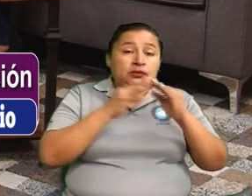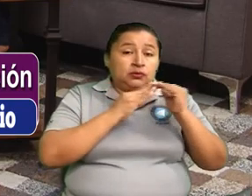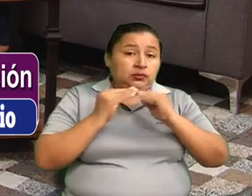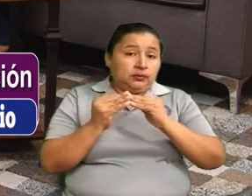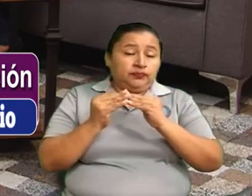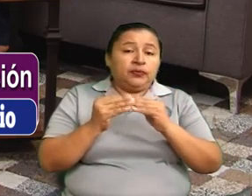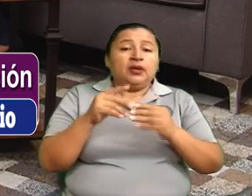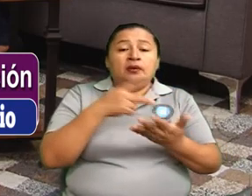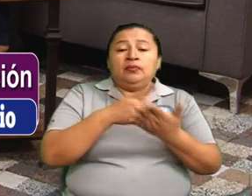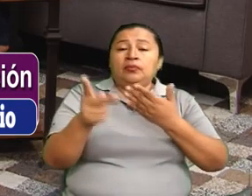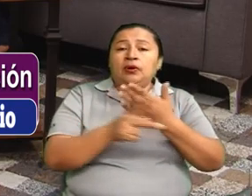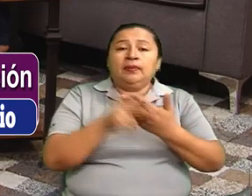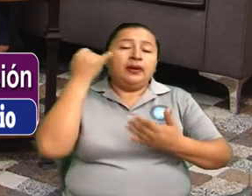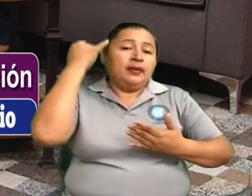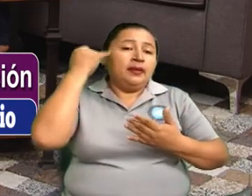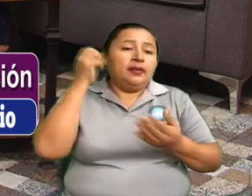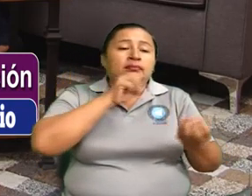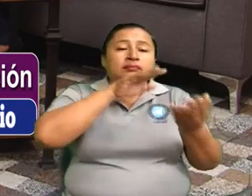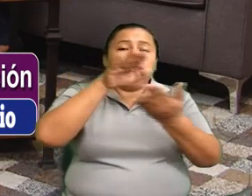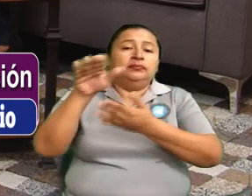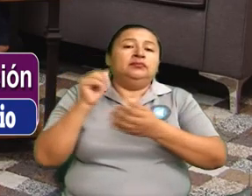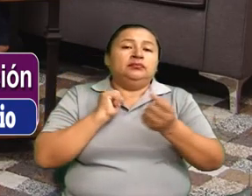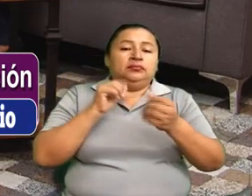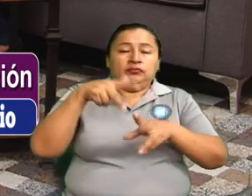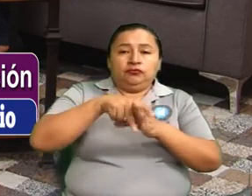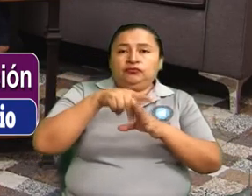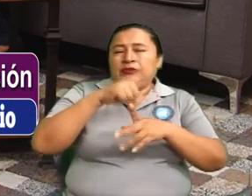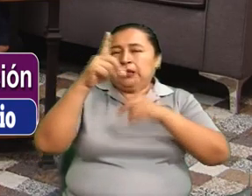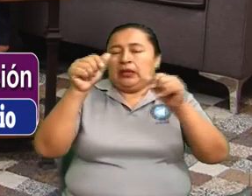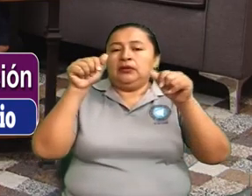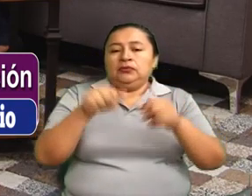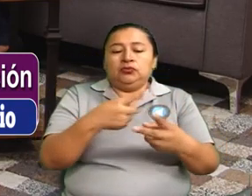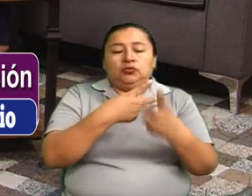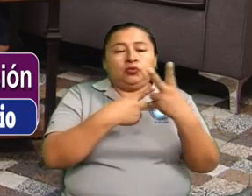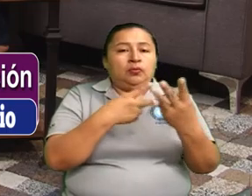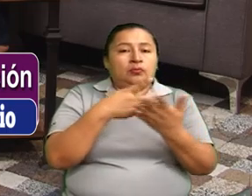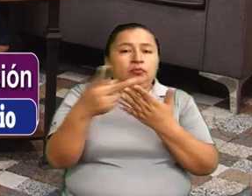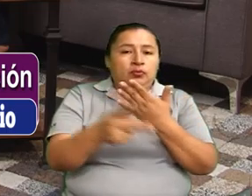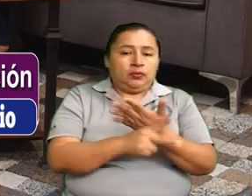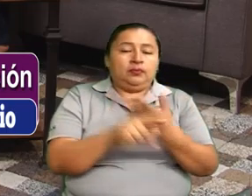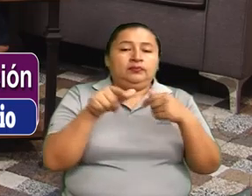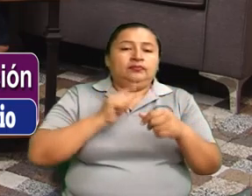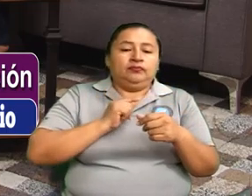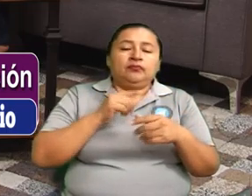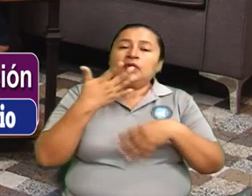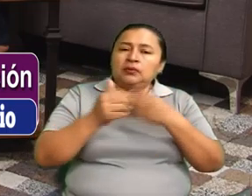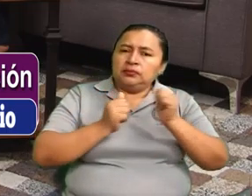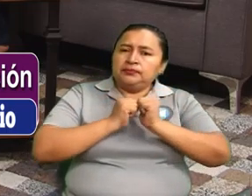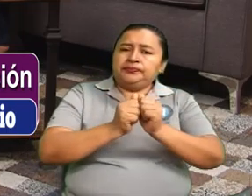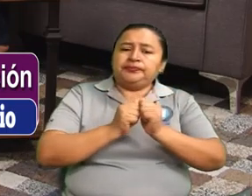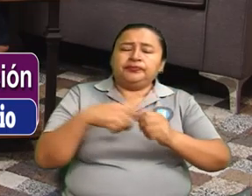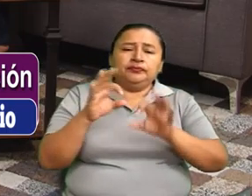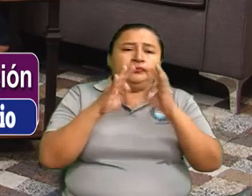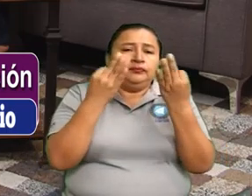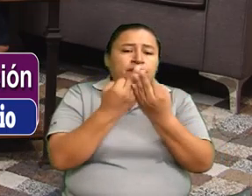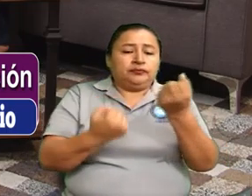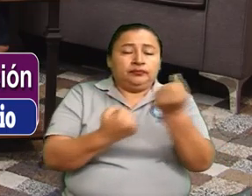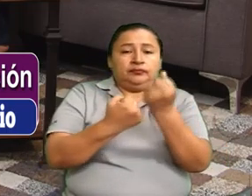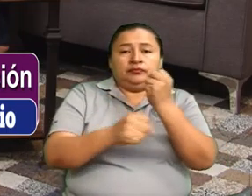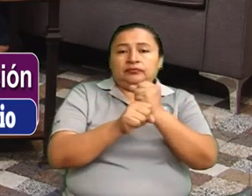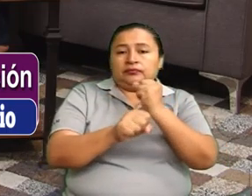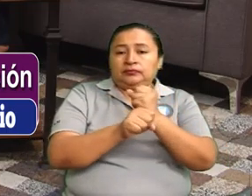y programa de emprendimientos en el campo. Entonces, así estamos acompañando todos esos esfuerzos de las familias